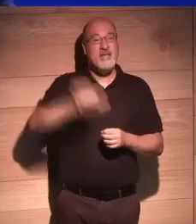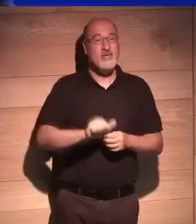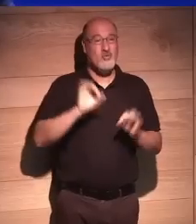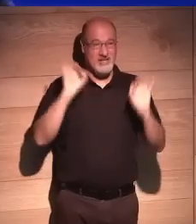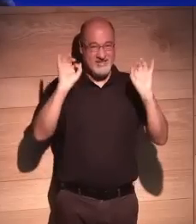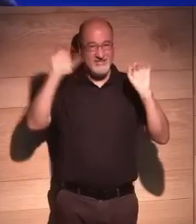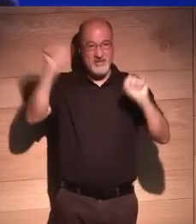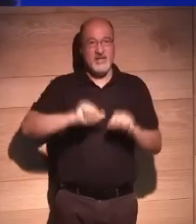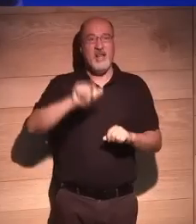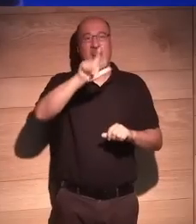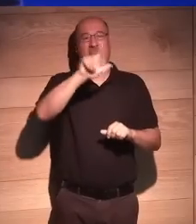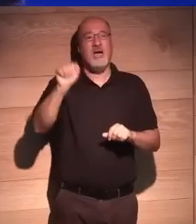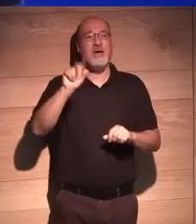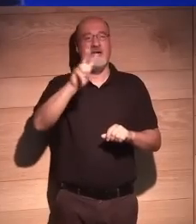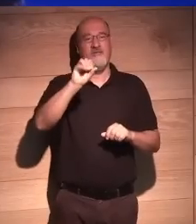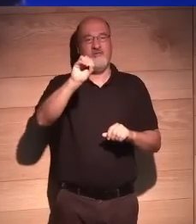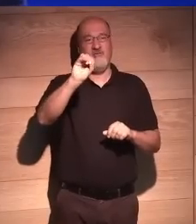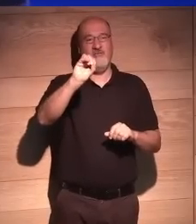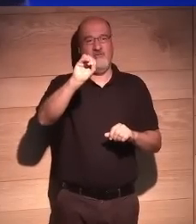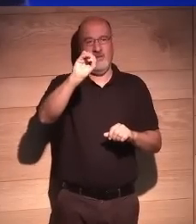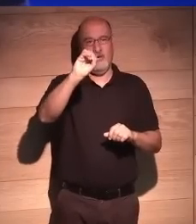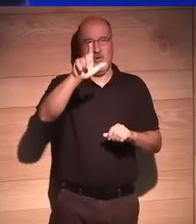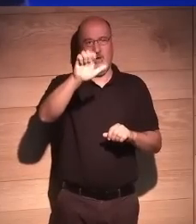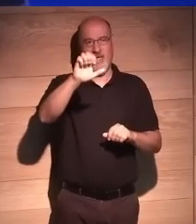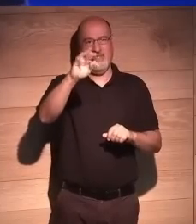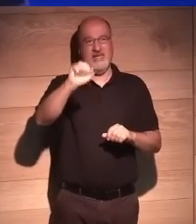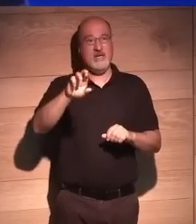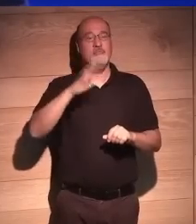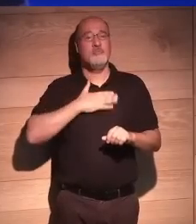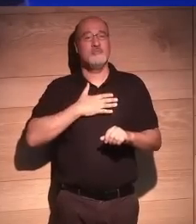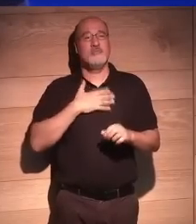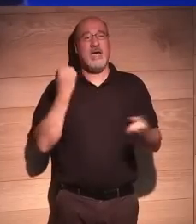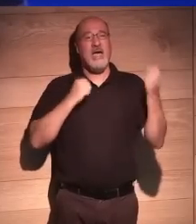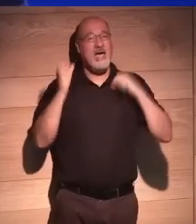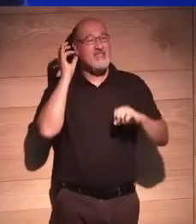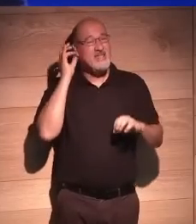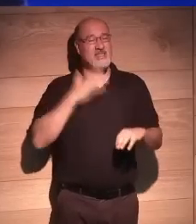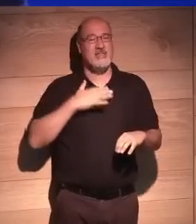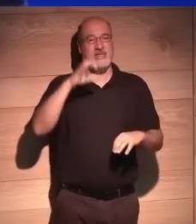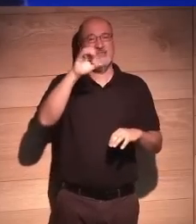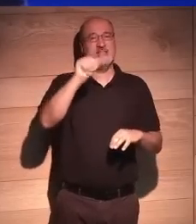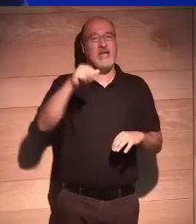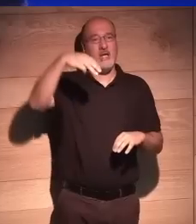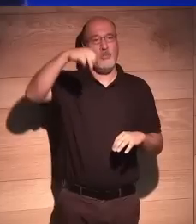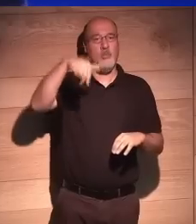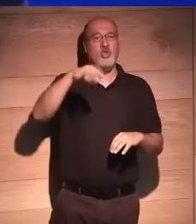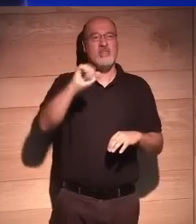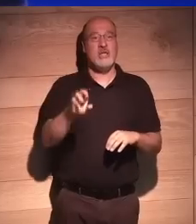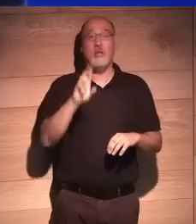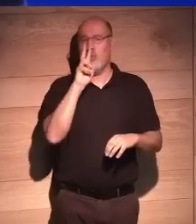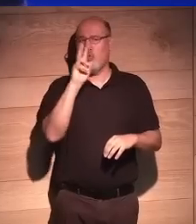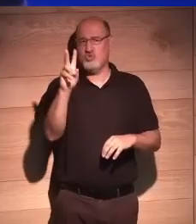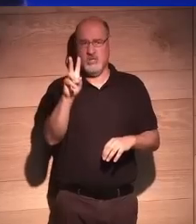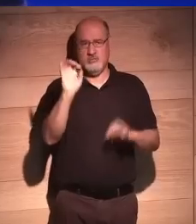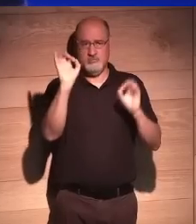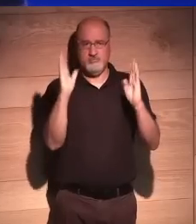Montiel. Segundo año, y todos los días llenaban el cine. Eso, quitando los musicales que hay ahora, no hay ninguna película que